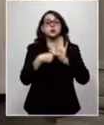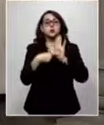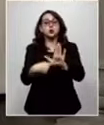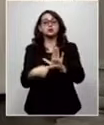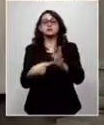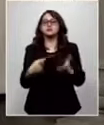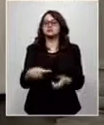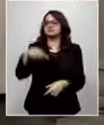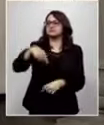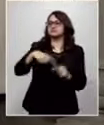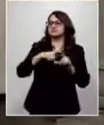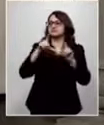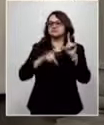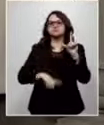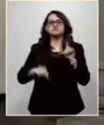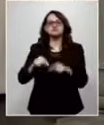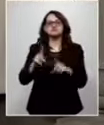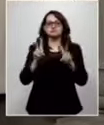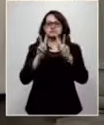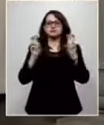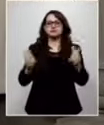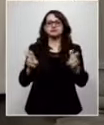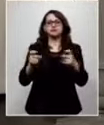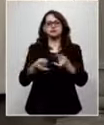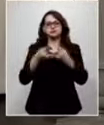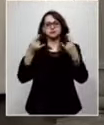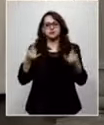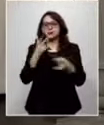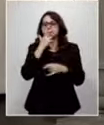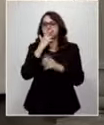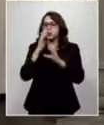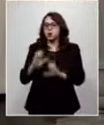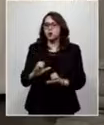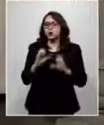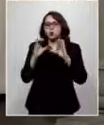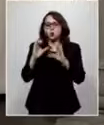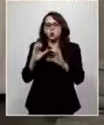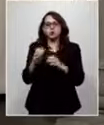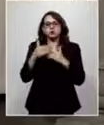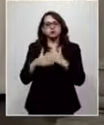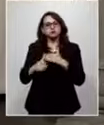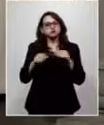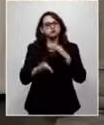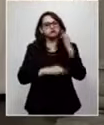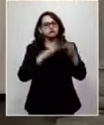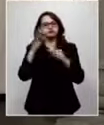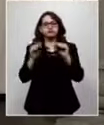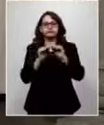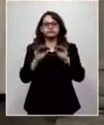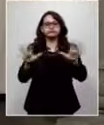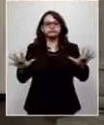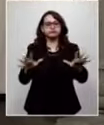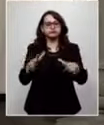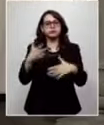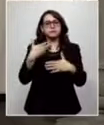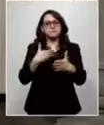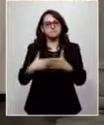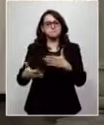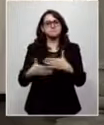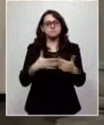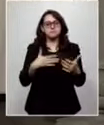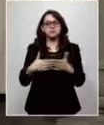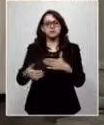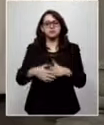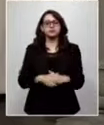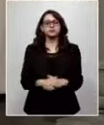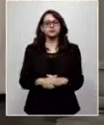la vanguardia en materia de conservación, preservación y difusión de la historia de nuestros pueblos.